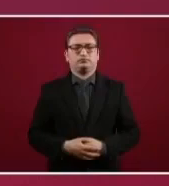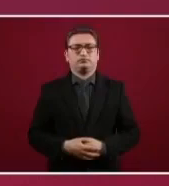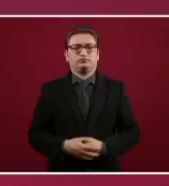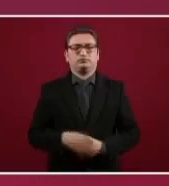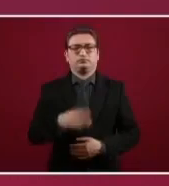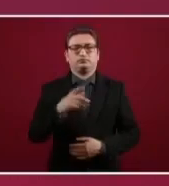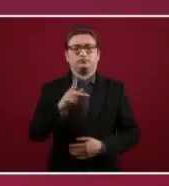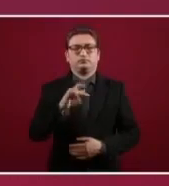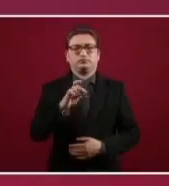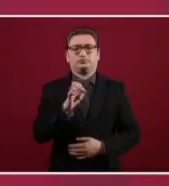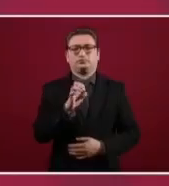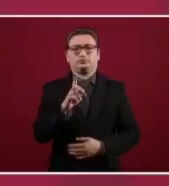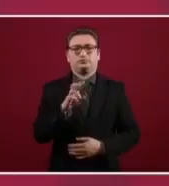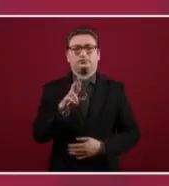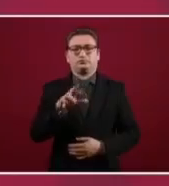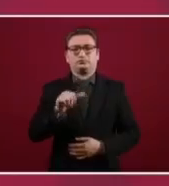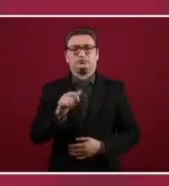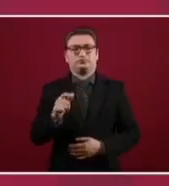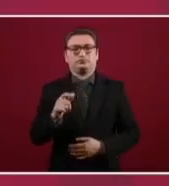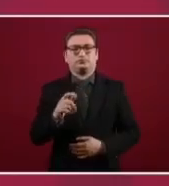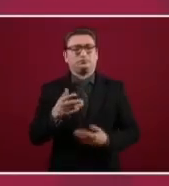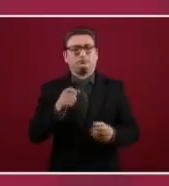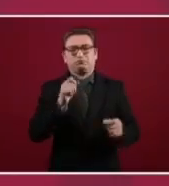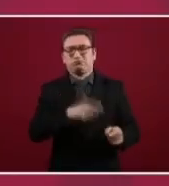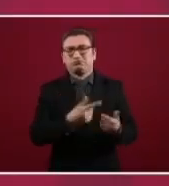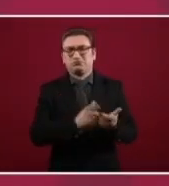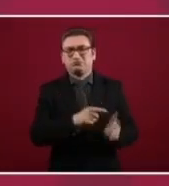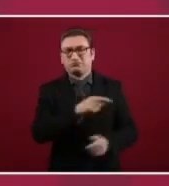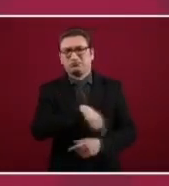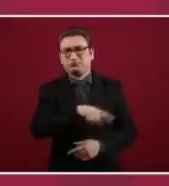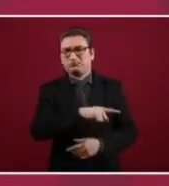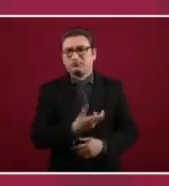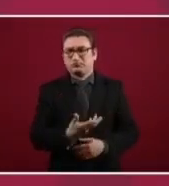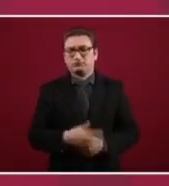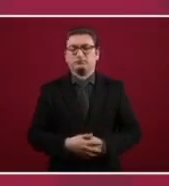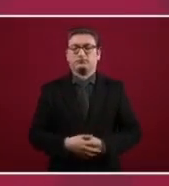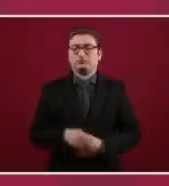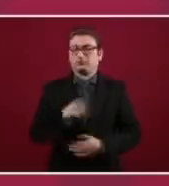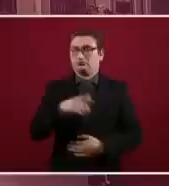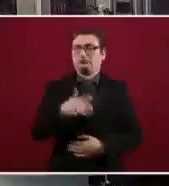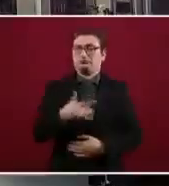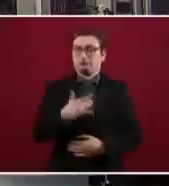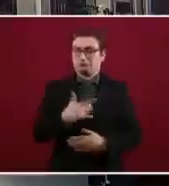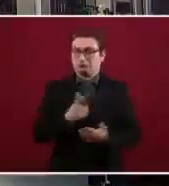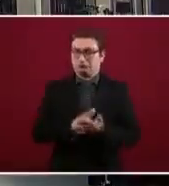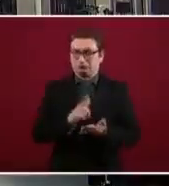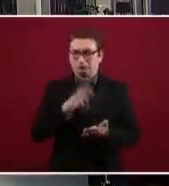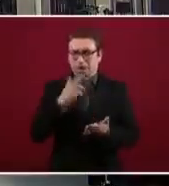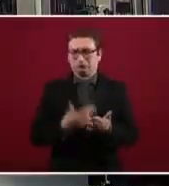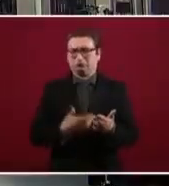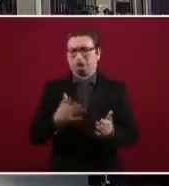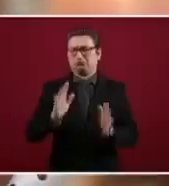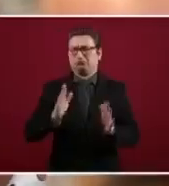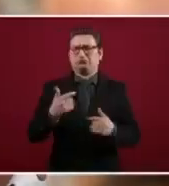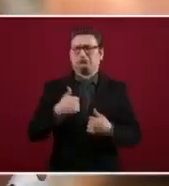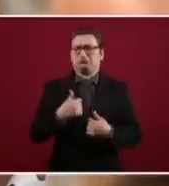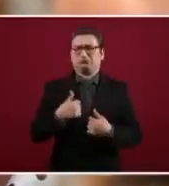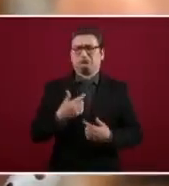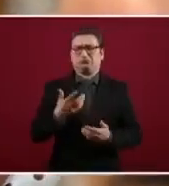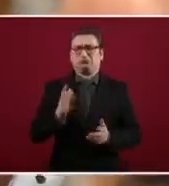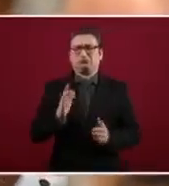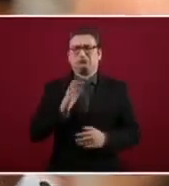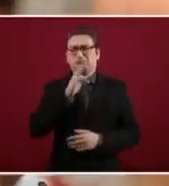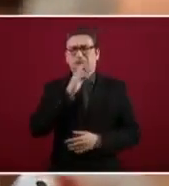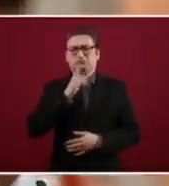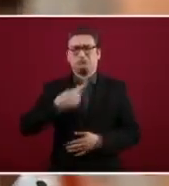piedra ellos entonces legalmente a usted no le preocupa que no es un asunto